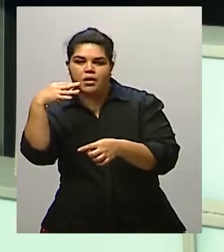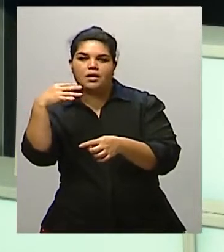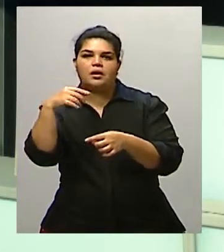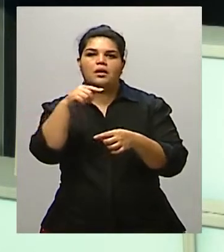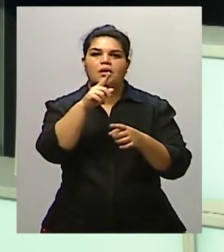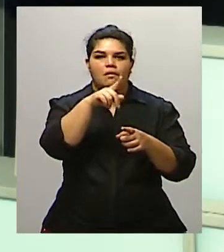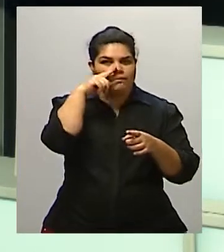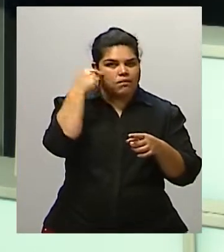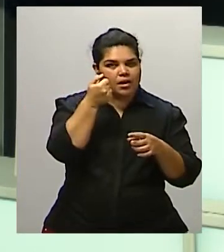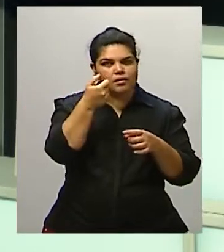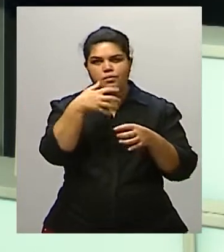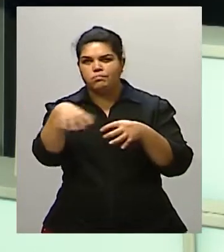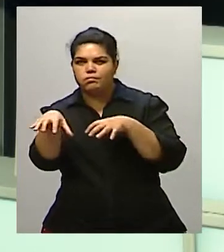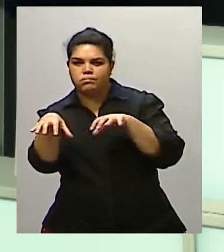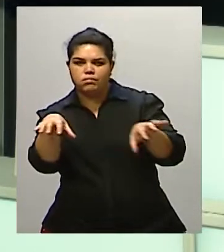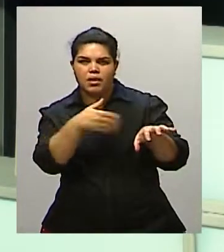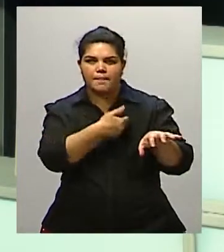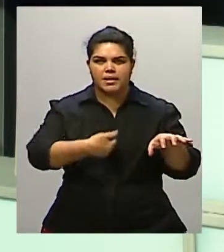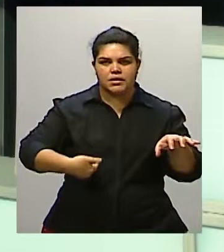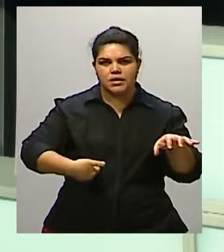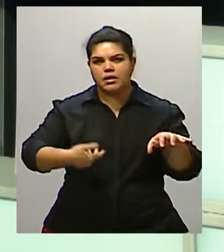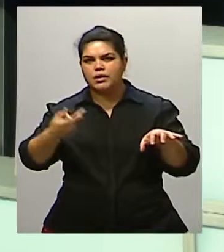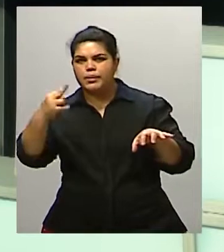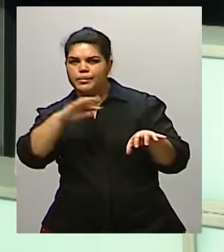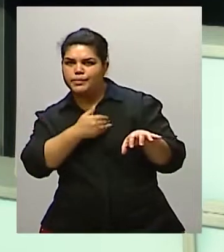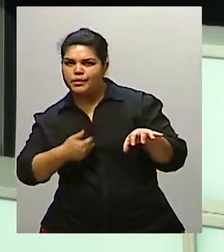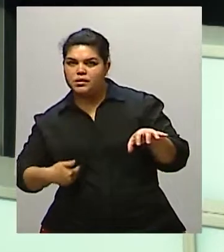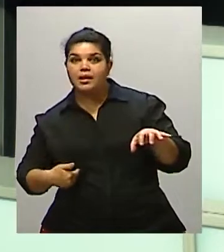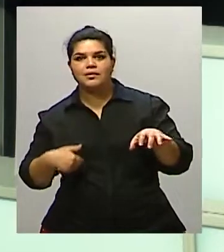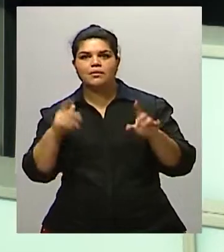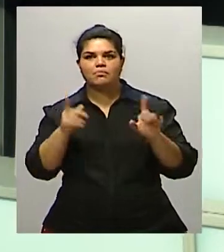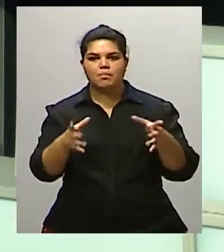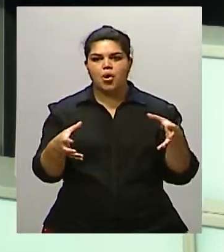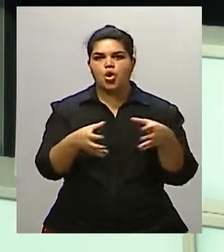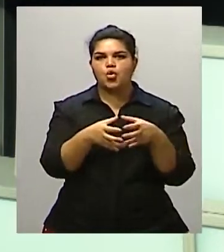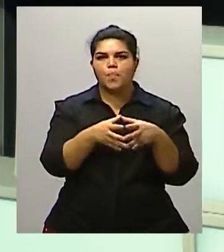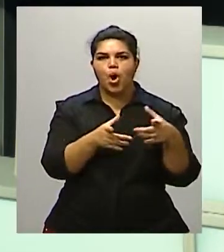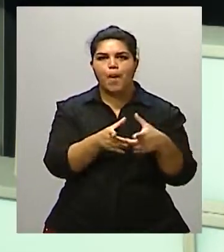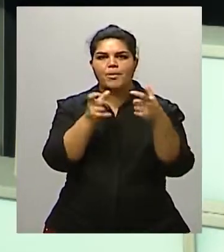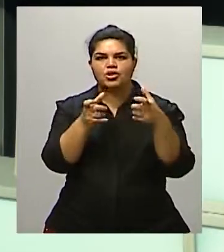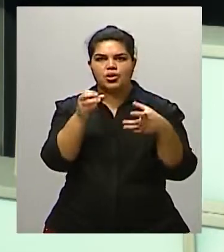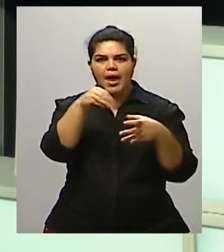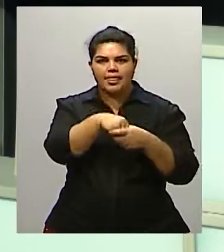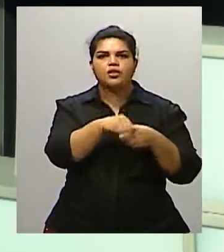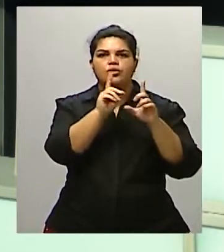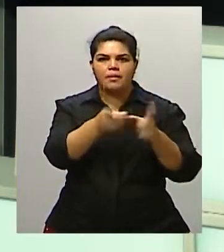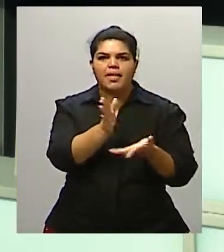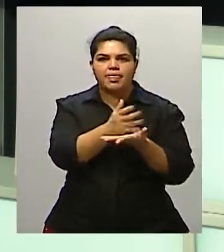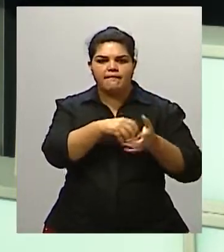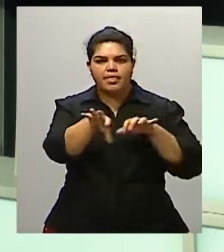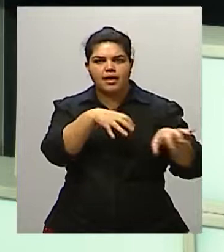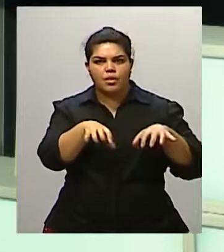que de alguna manera se dan dentro de la propia oposición. De eso vamos a estar hablando y lo vamos a estar analizando con Hugo Villanueva,